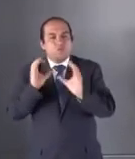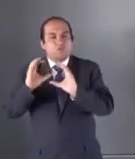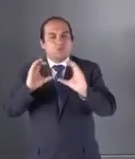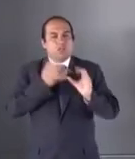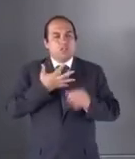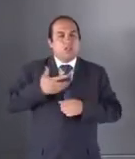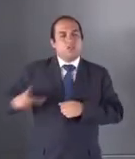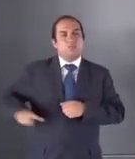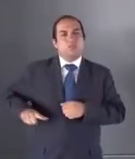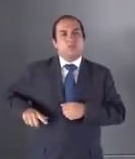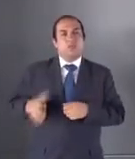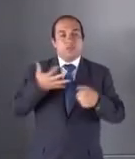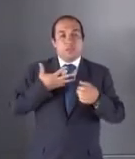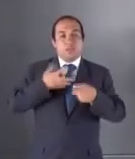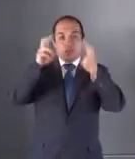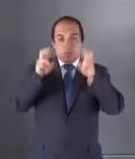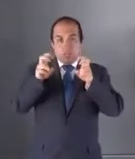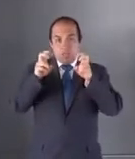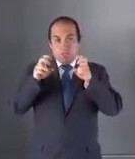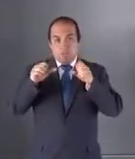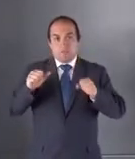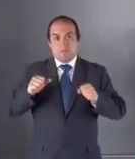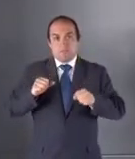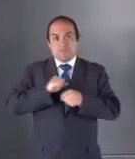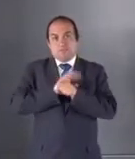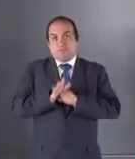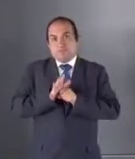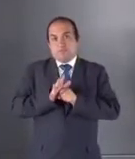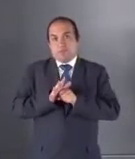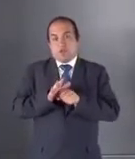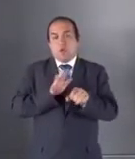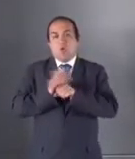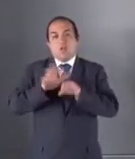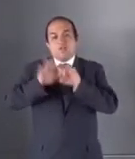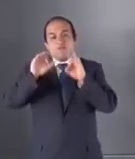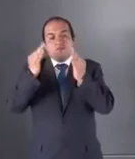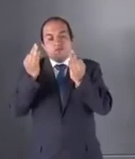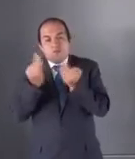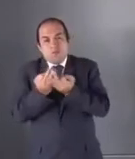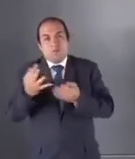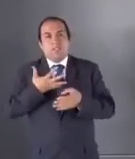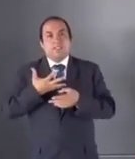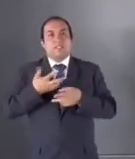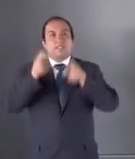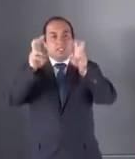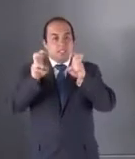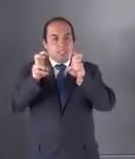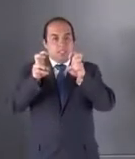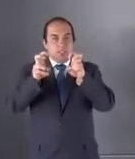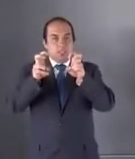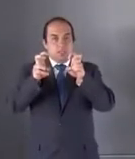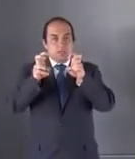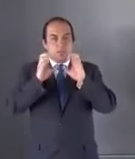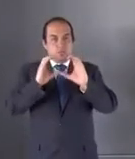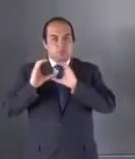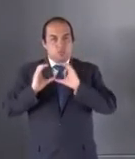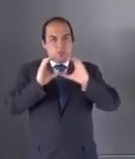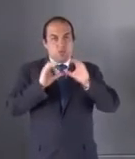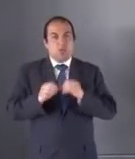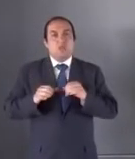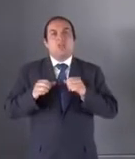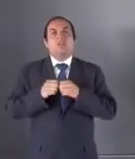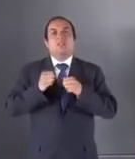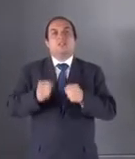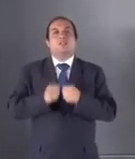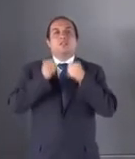una situación de pandemia, ¿qué estrategia seguiría en materia de seguridad para el fin de año? Es la estrategia que hemos